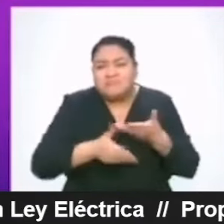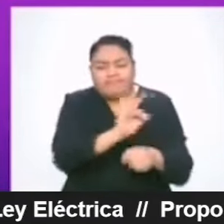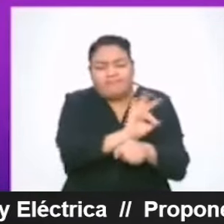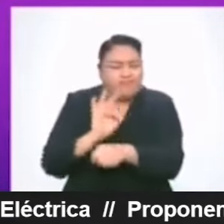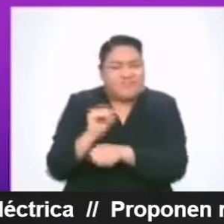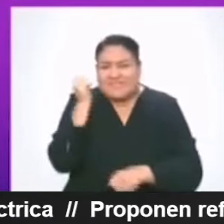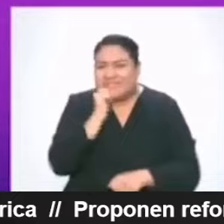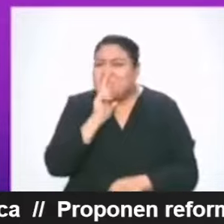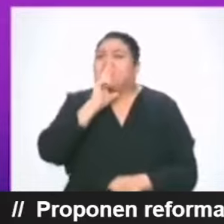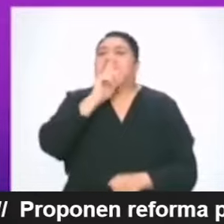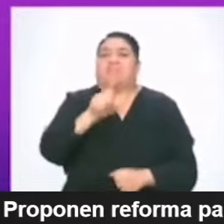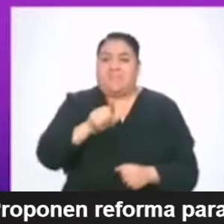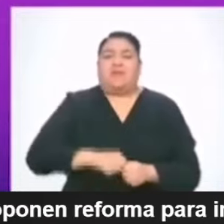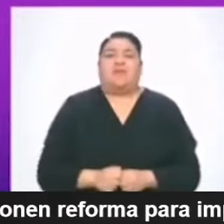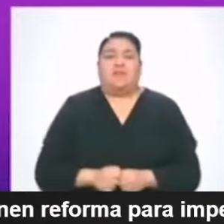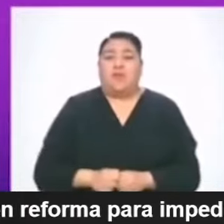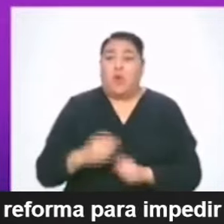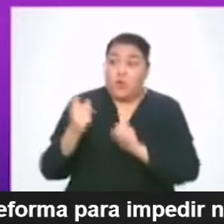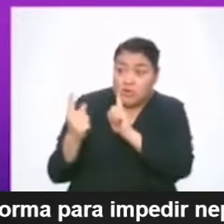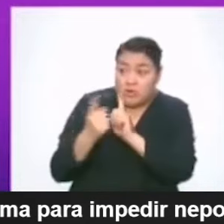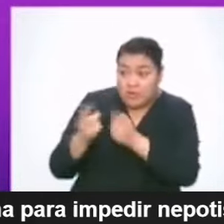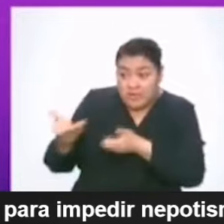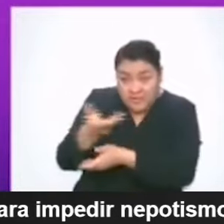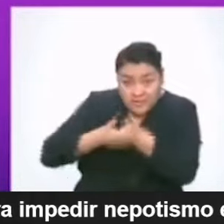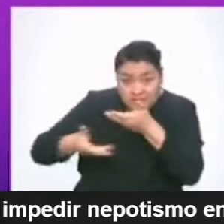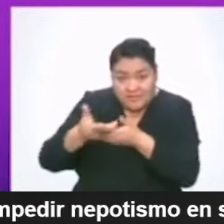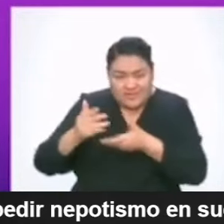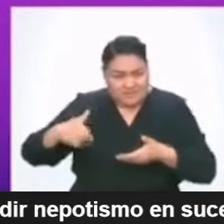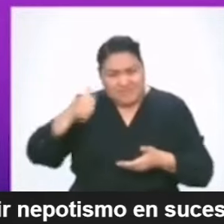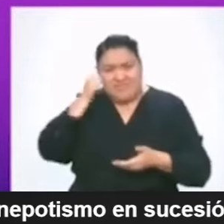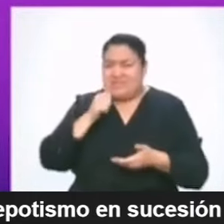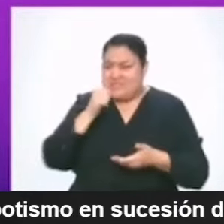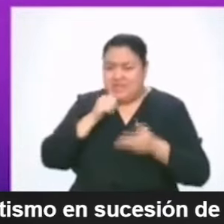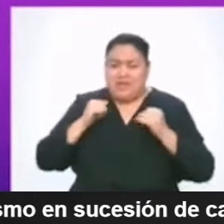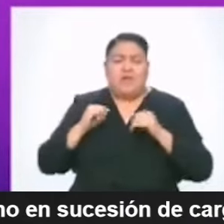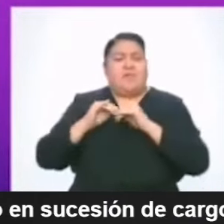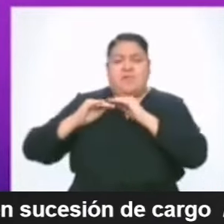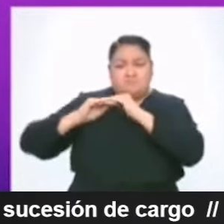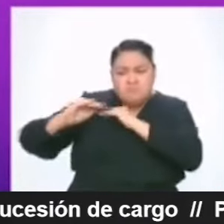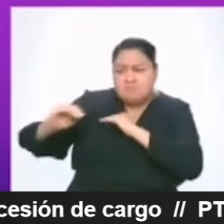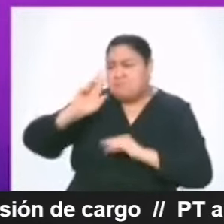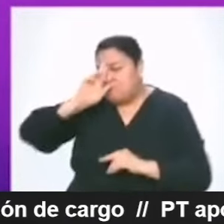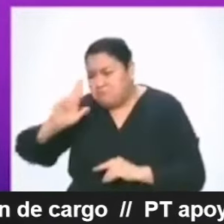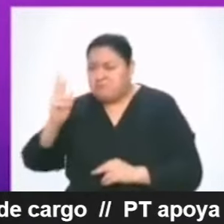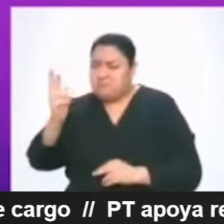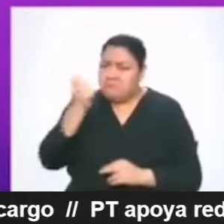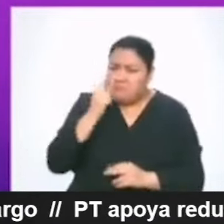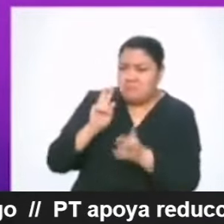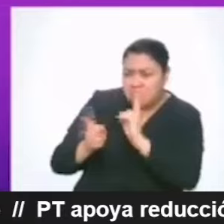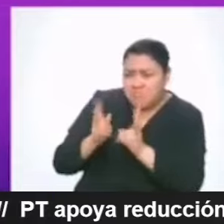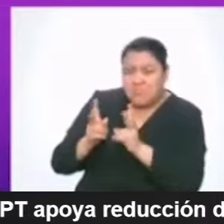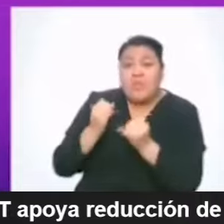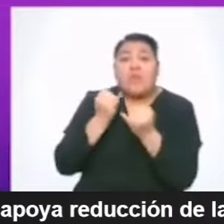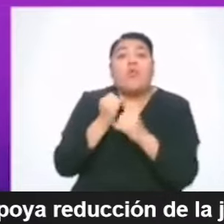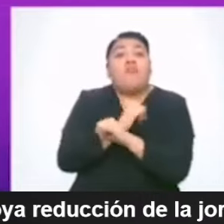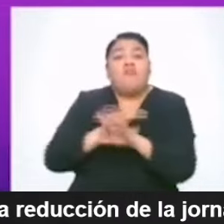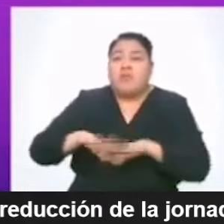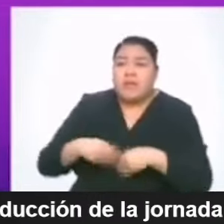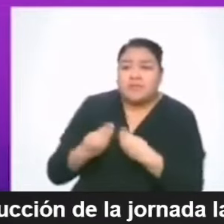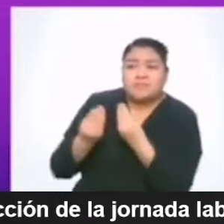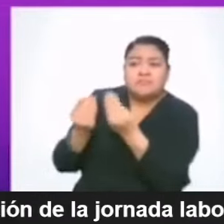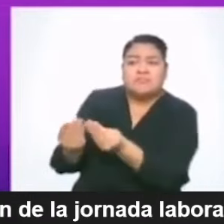esta institución. Durante este encuentro, que se desarrolló con plena horizontalidad y respeto, también se ofreció información